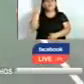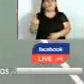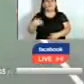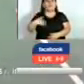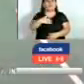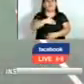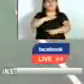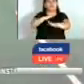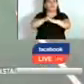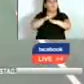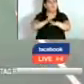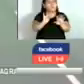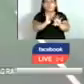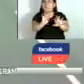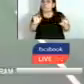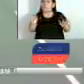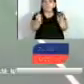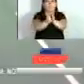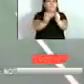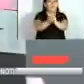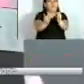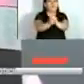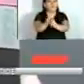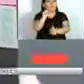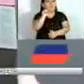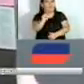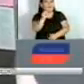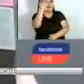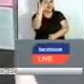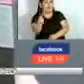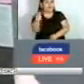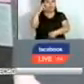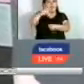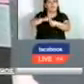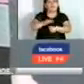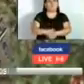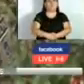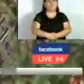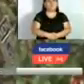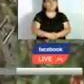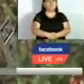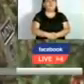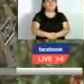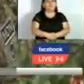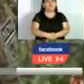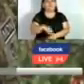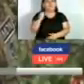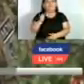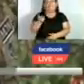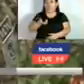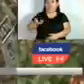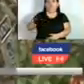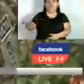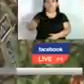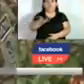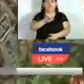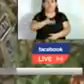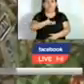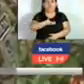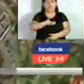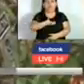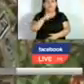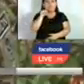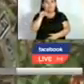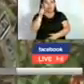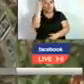Defensa, no registraron ningún tipo de incidentes durante la jornada. Nosotros estuvimos